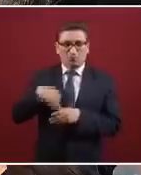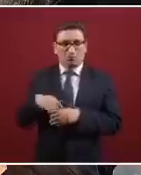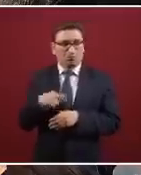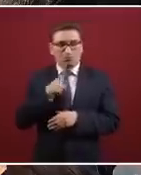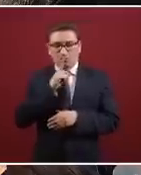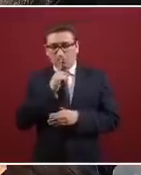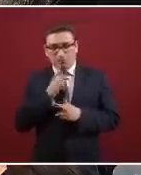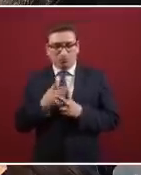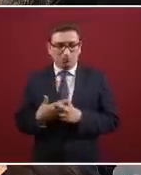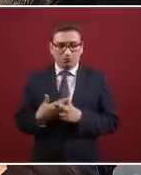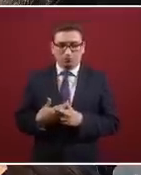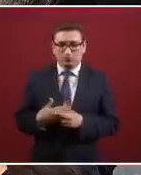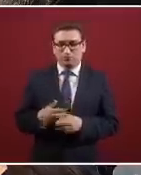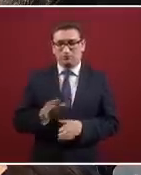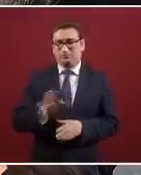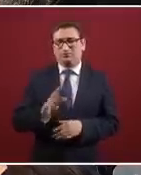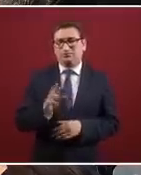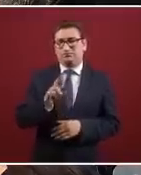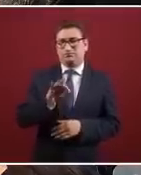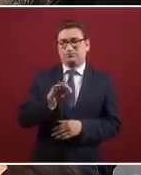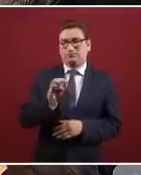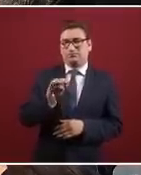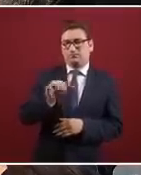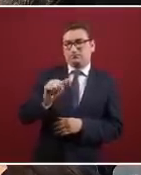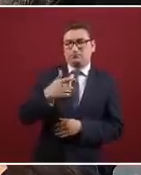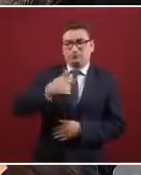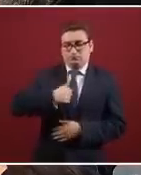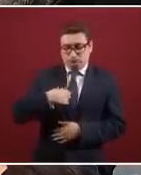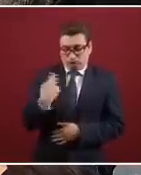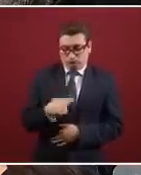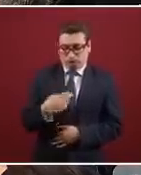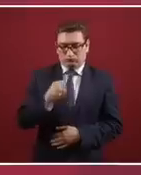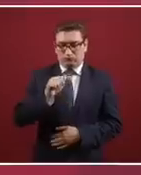O sea, pues, ¿qué le contesto al Reforma? No soy Salinas.